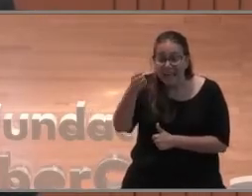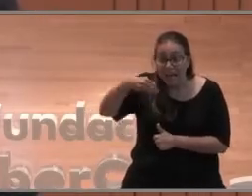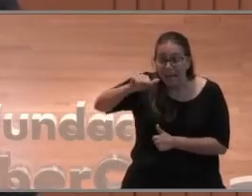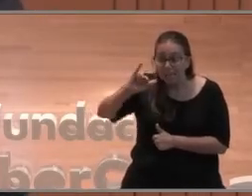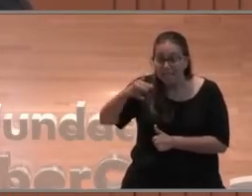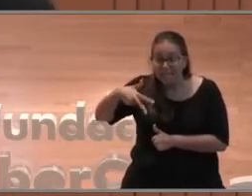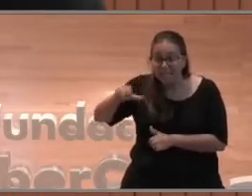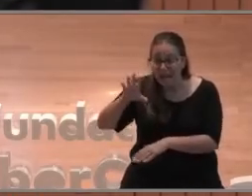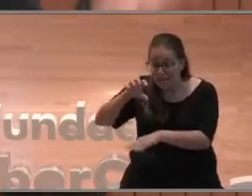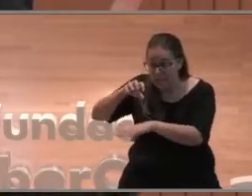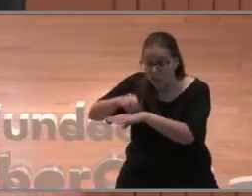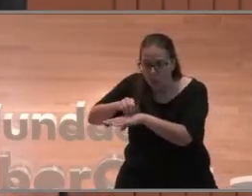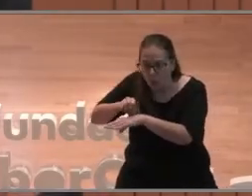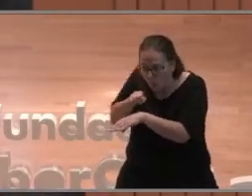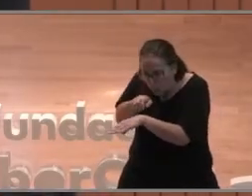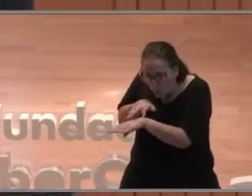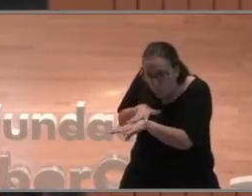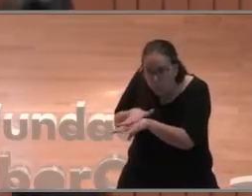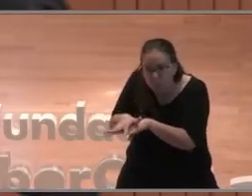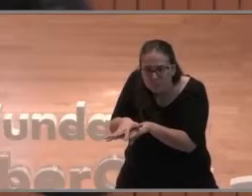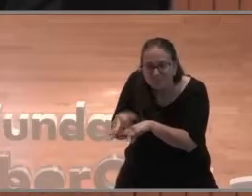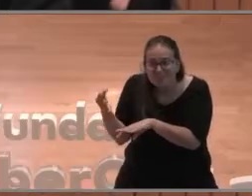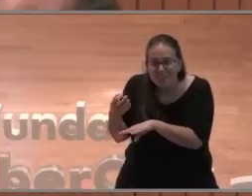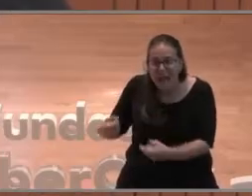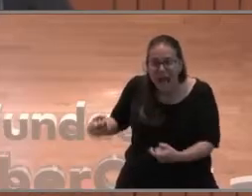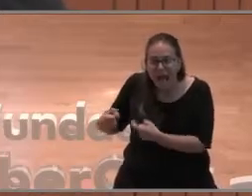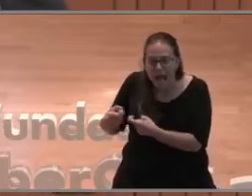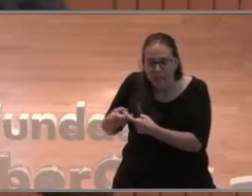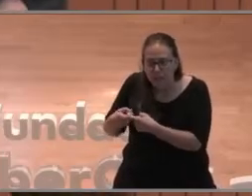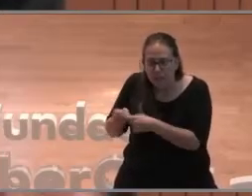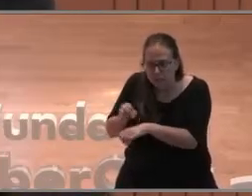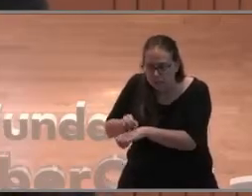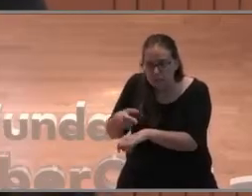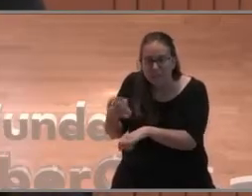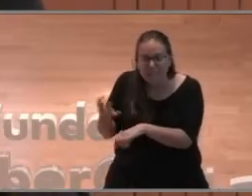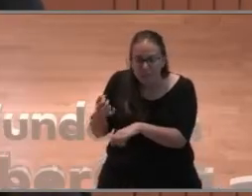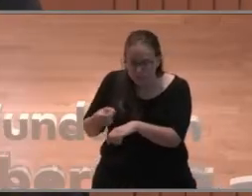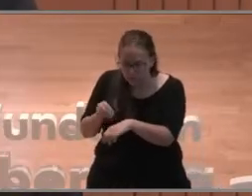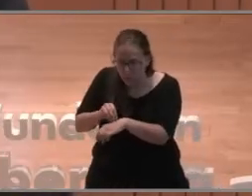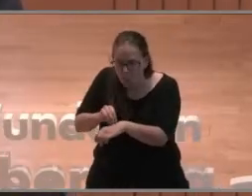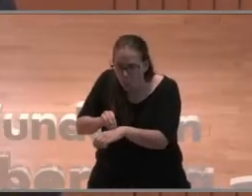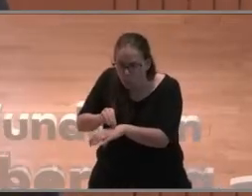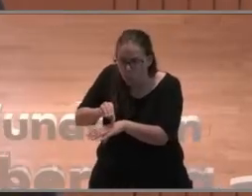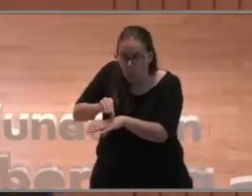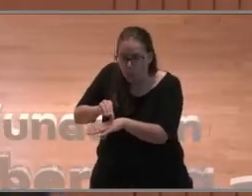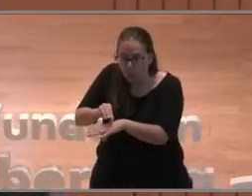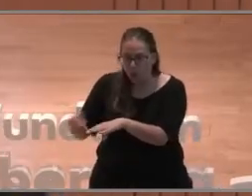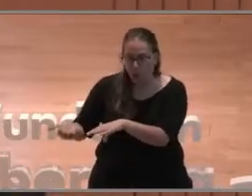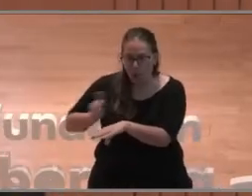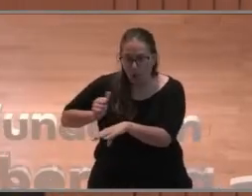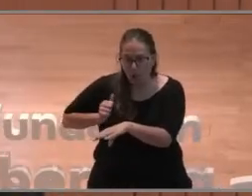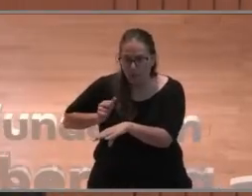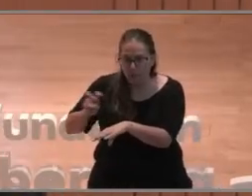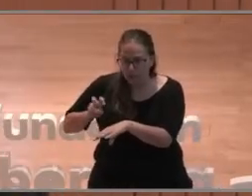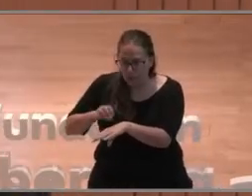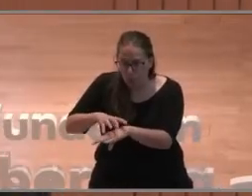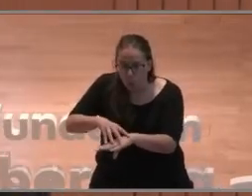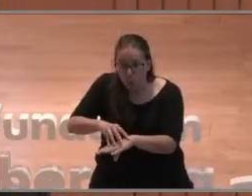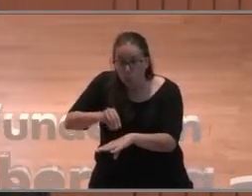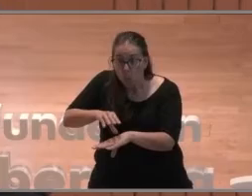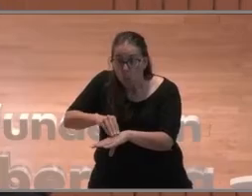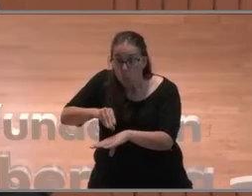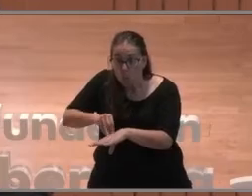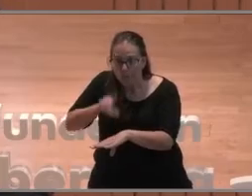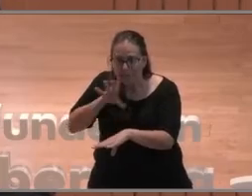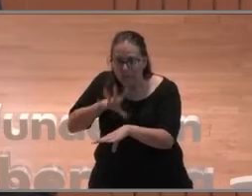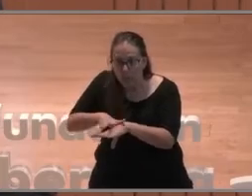hace la histamina es vasodilatar mucho el sitio donde nos ha mordido para ella coger la sangre, que es lo que necesita, ¿no? Para chupar